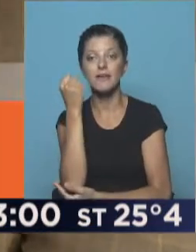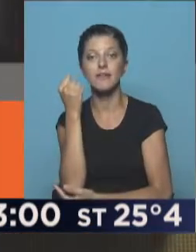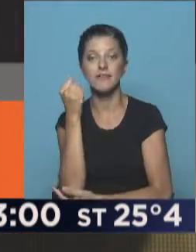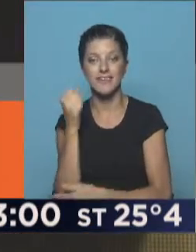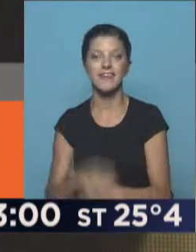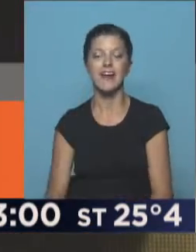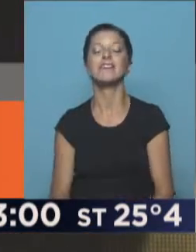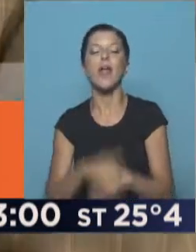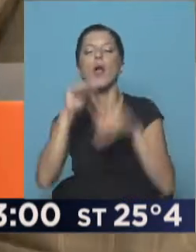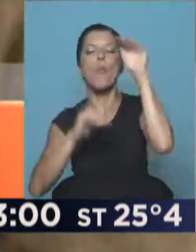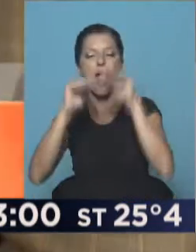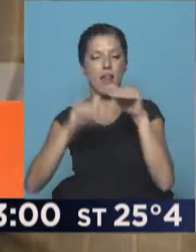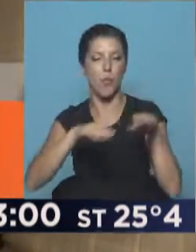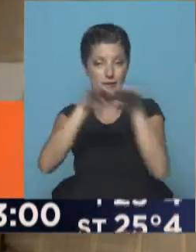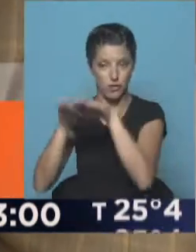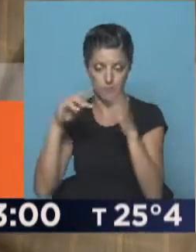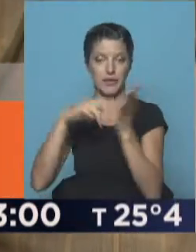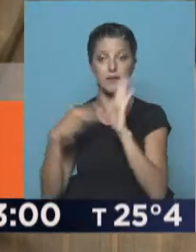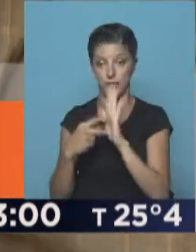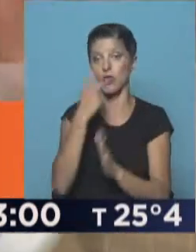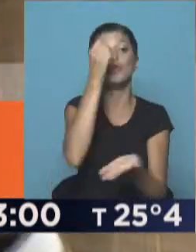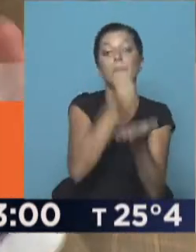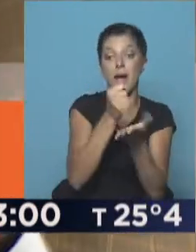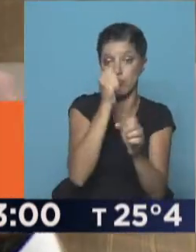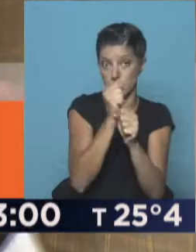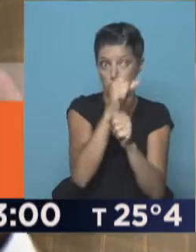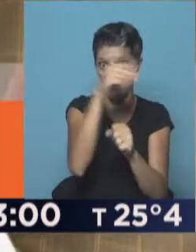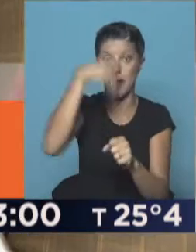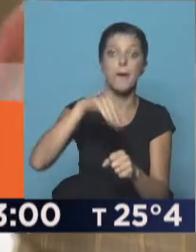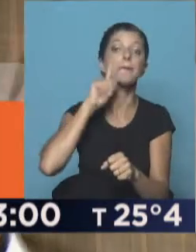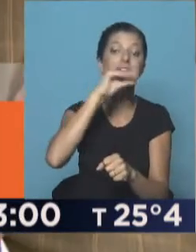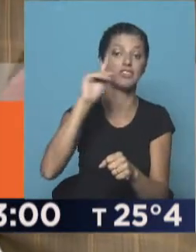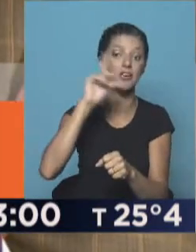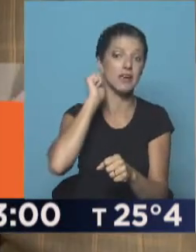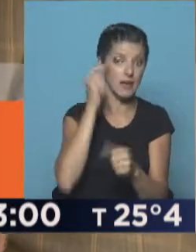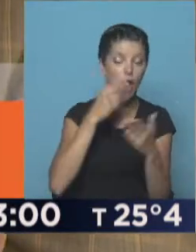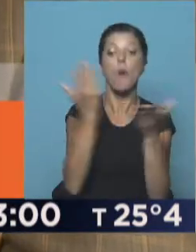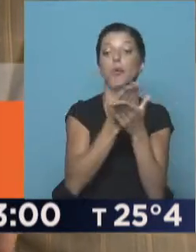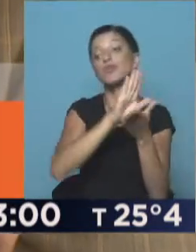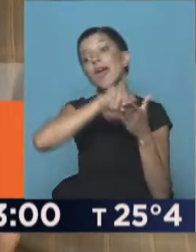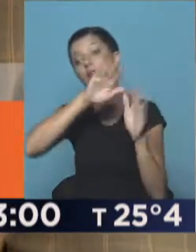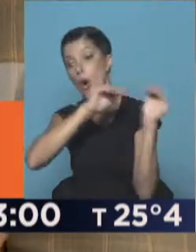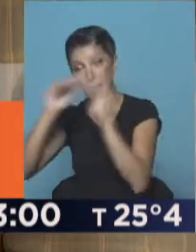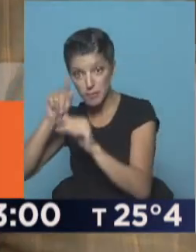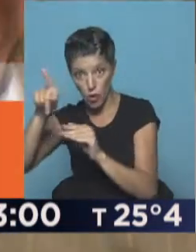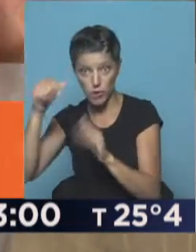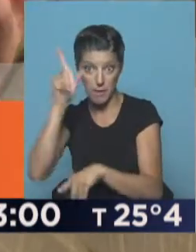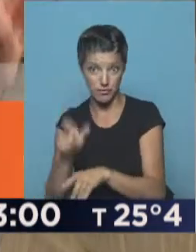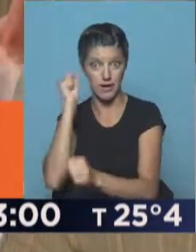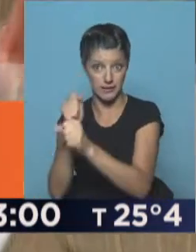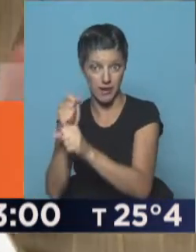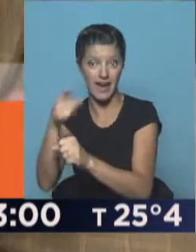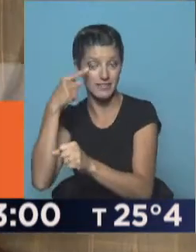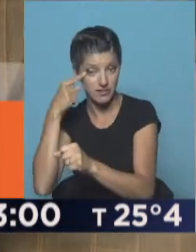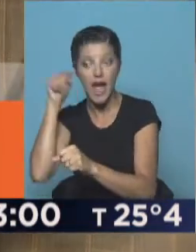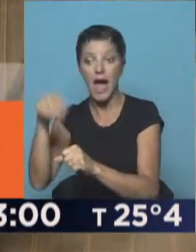quiere decir que si un trabajador de Michigan va a producir lo mismo que un trabajador de China, y ¿sabes qué? Va a subir el salario